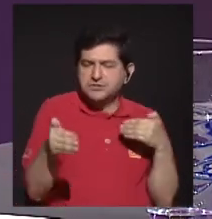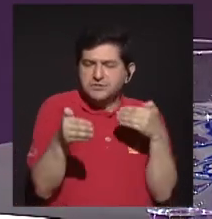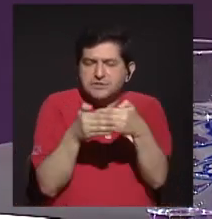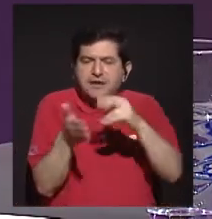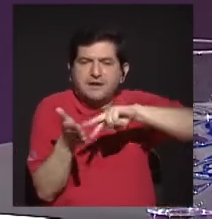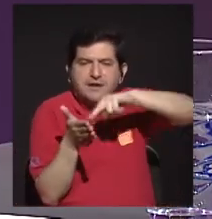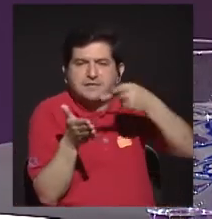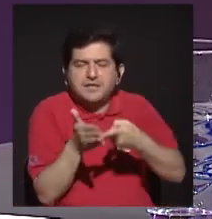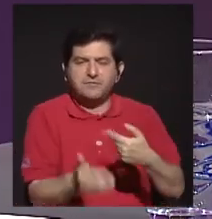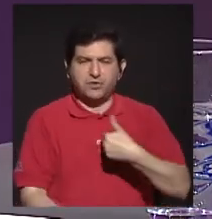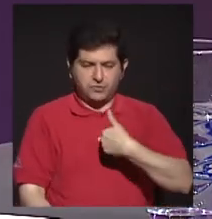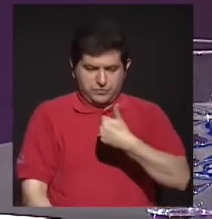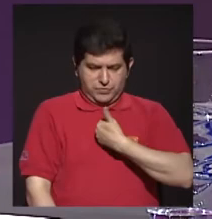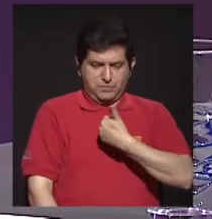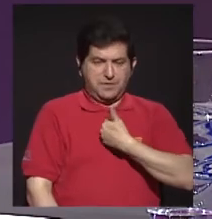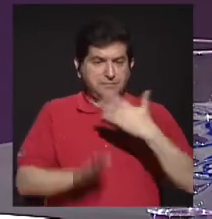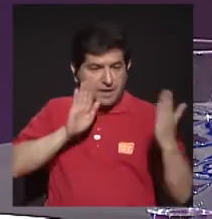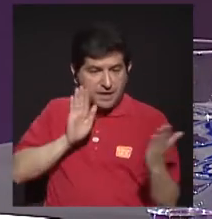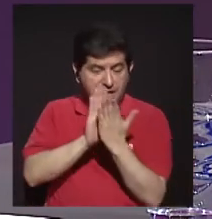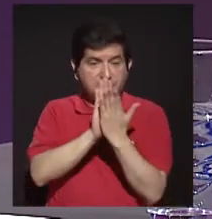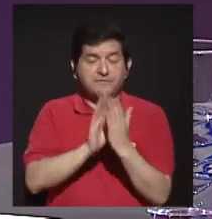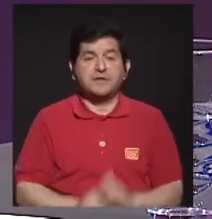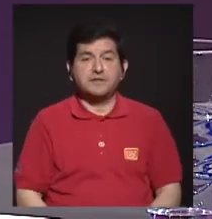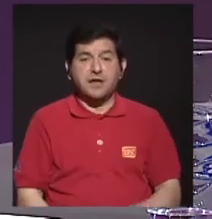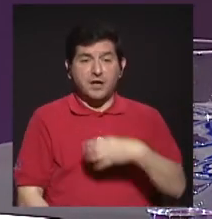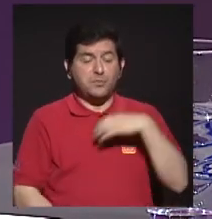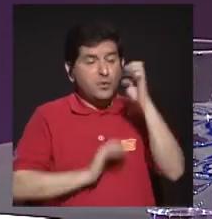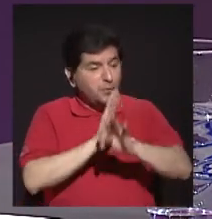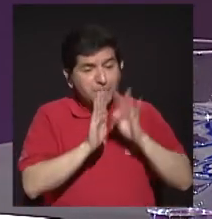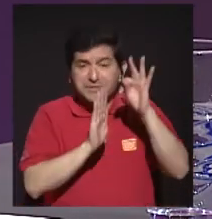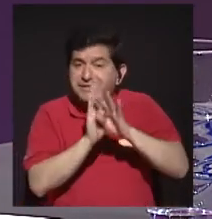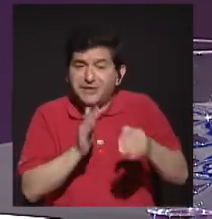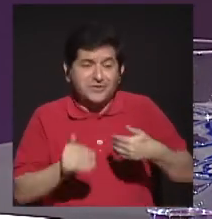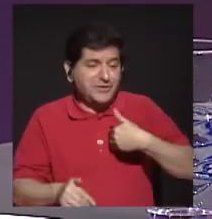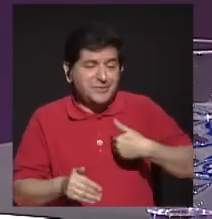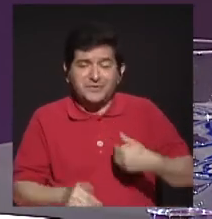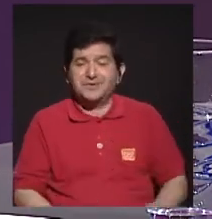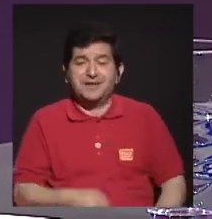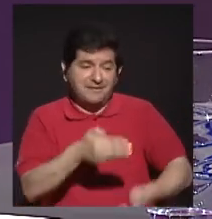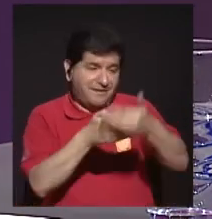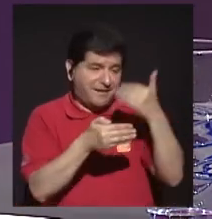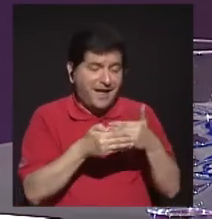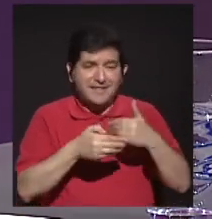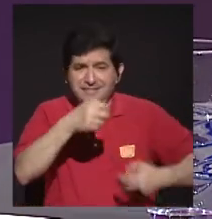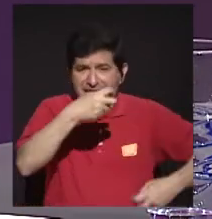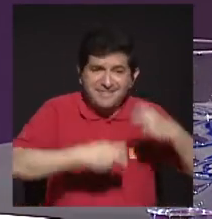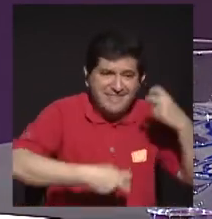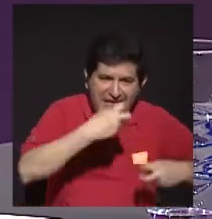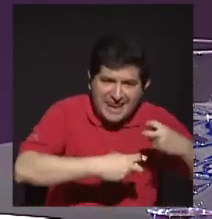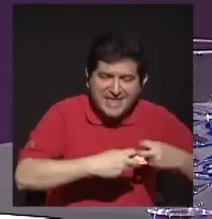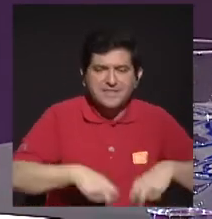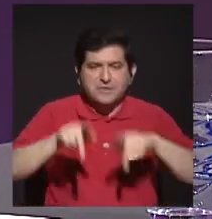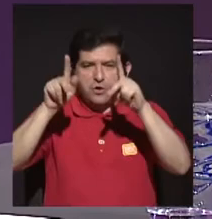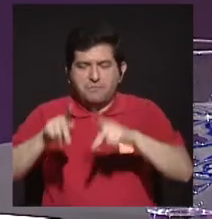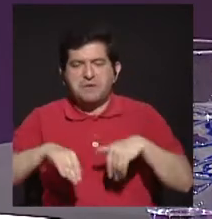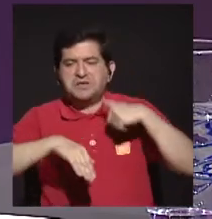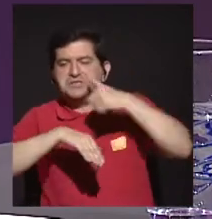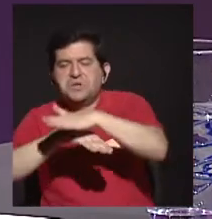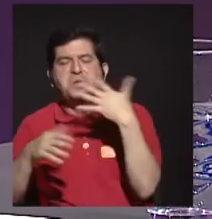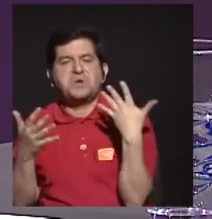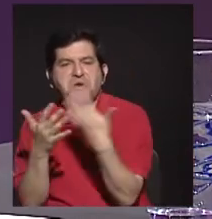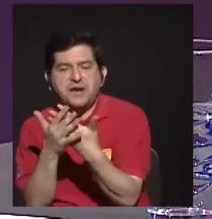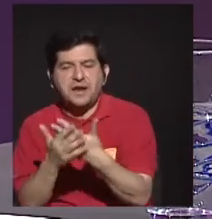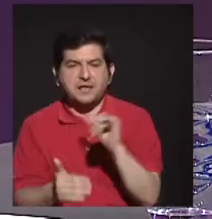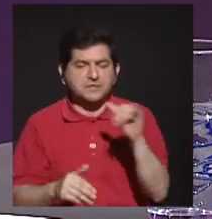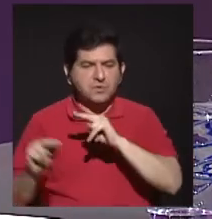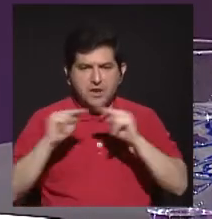implicó que yo misma me enfrentara a los propios estereotipos que tenía sobre el delito, sobre las personas que llegan a la cárcel, sobre